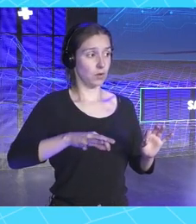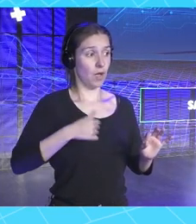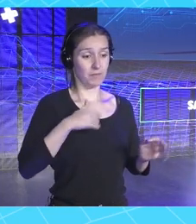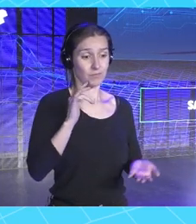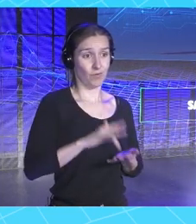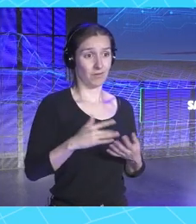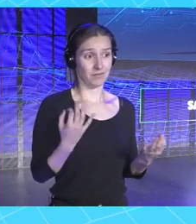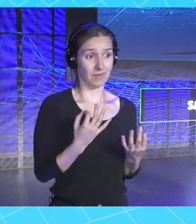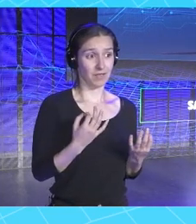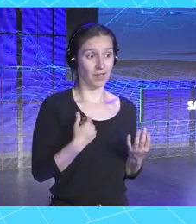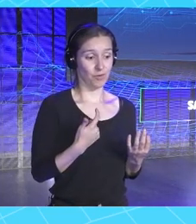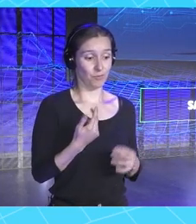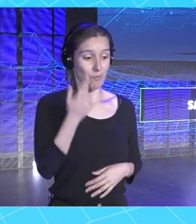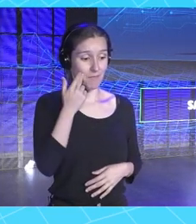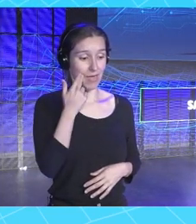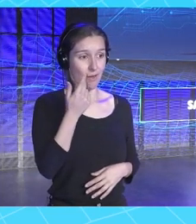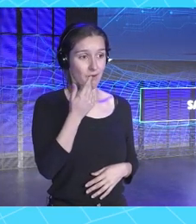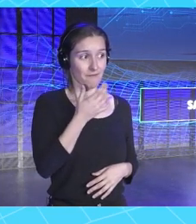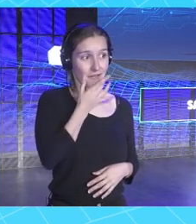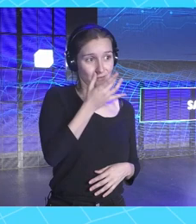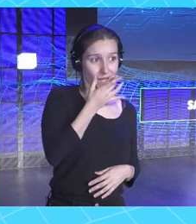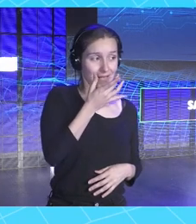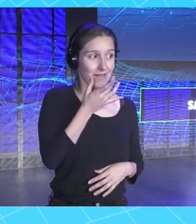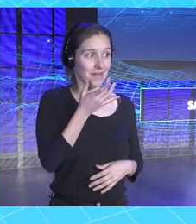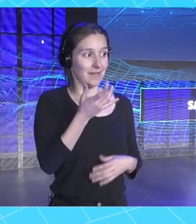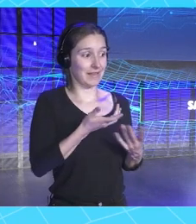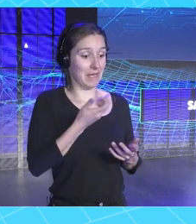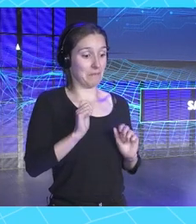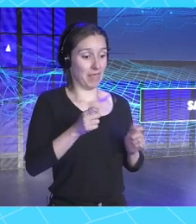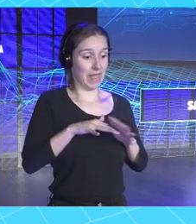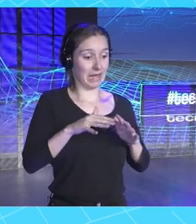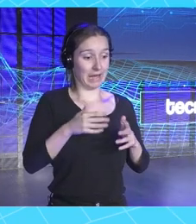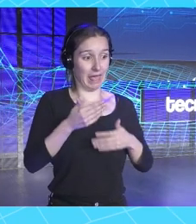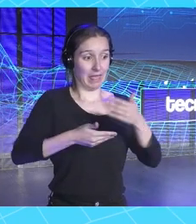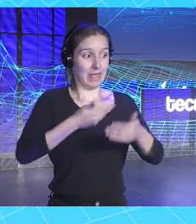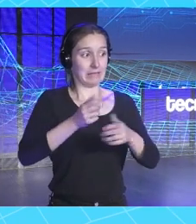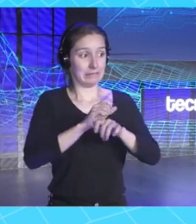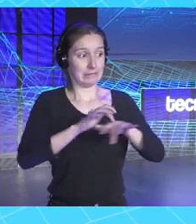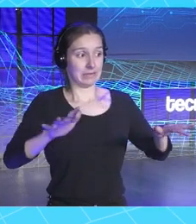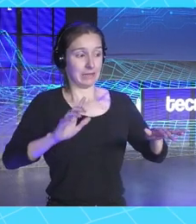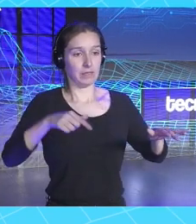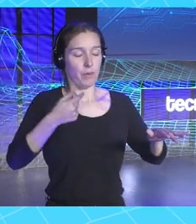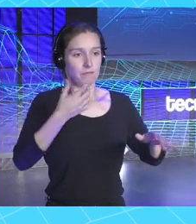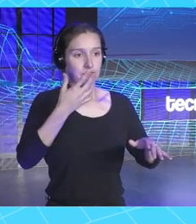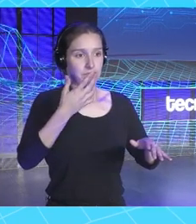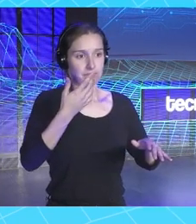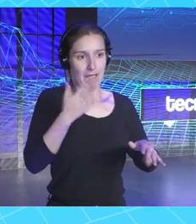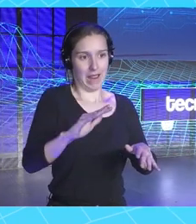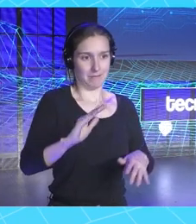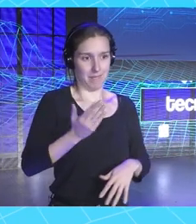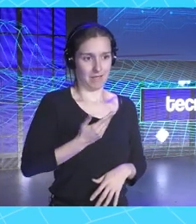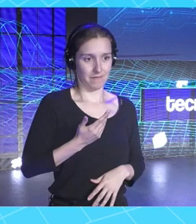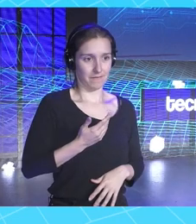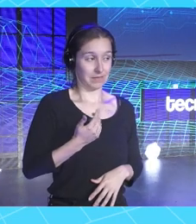es tener el miedo a hacer el ridículo a empezar en las redes y que vaya mal y a mí me está diciendo que me ha pasado